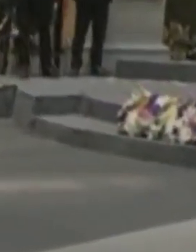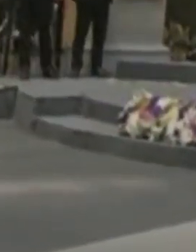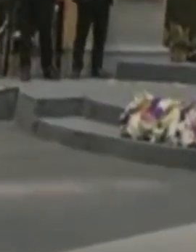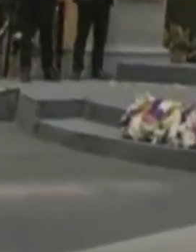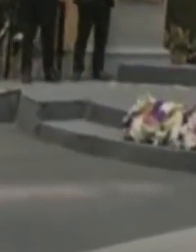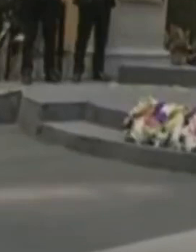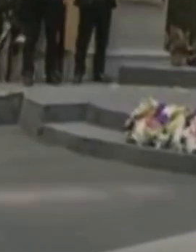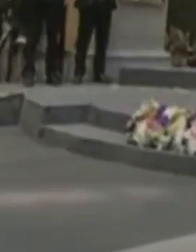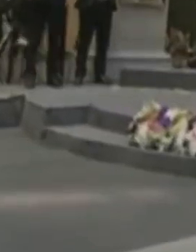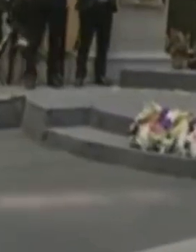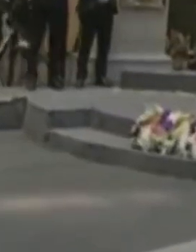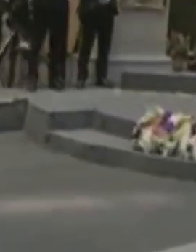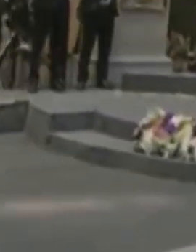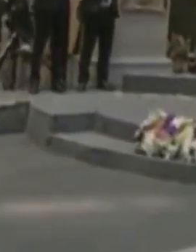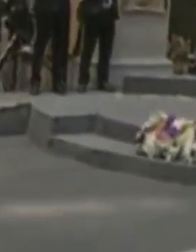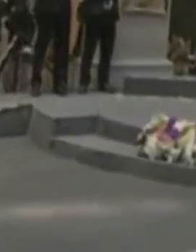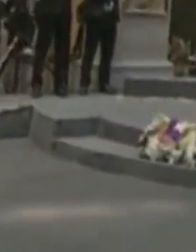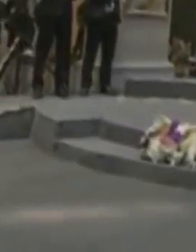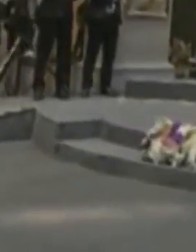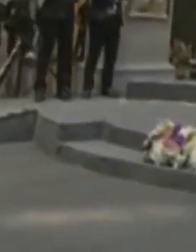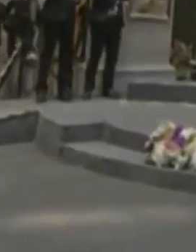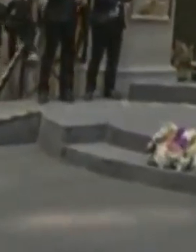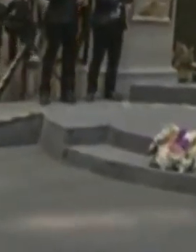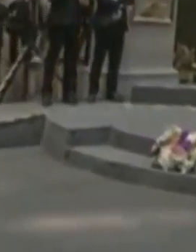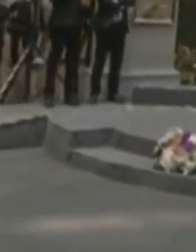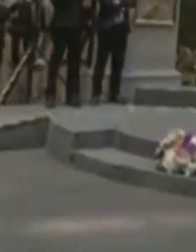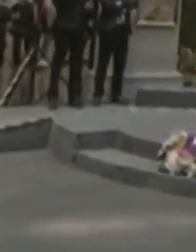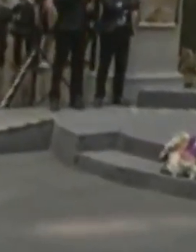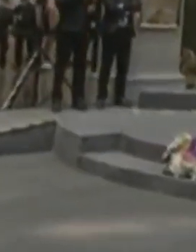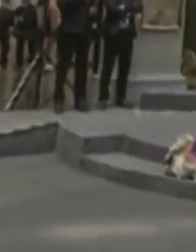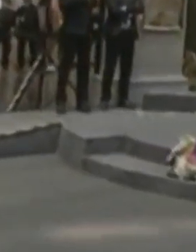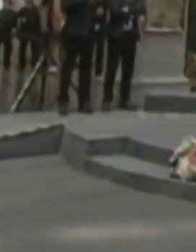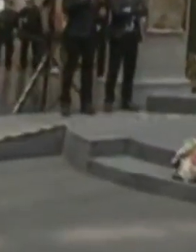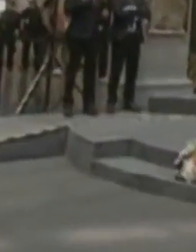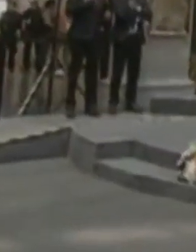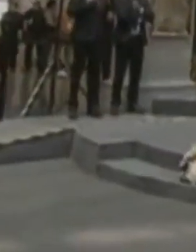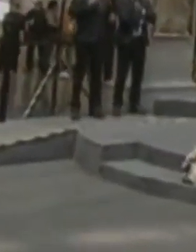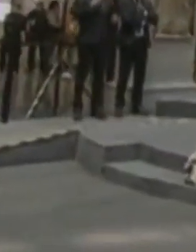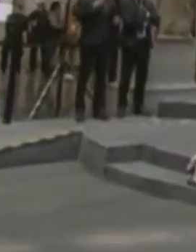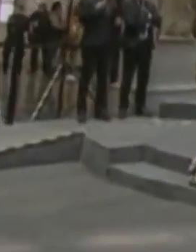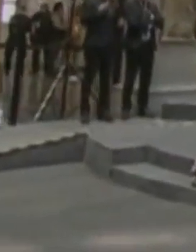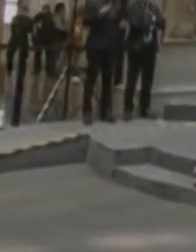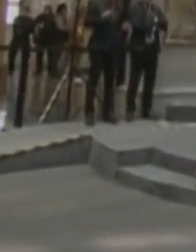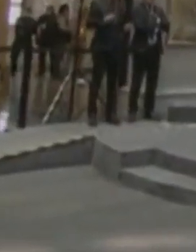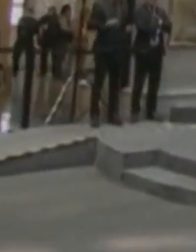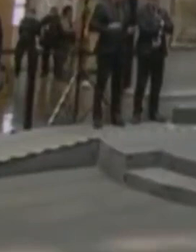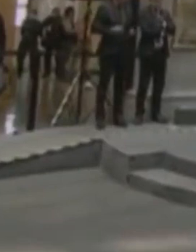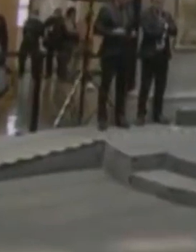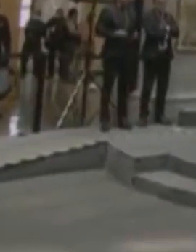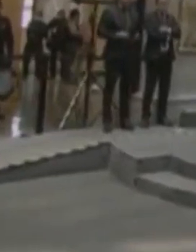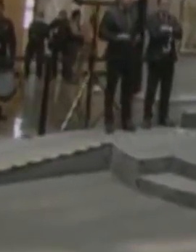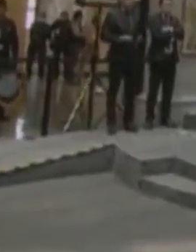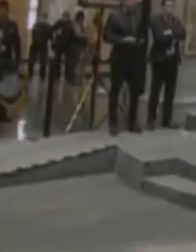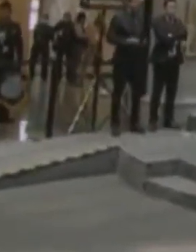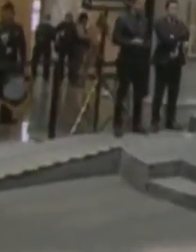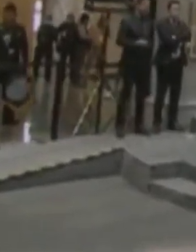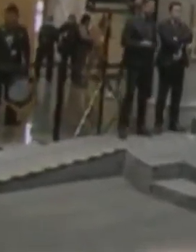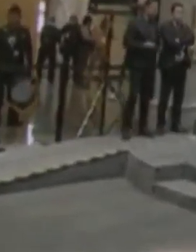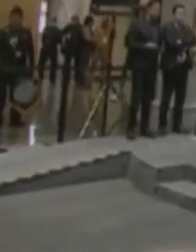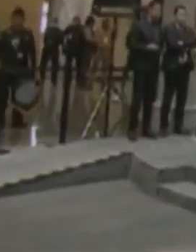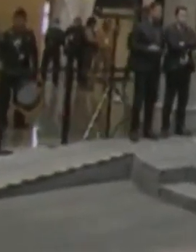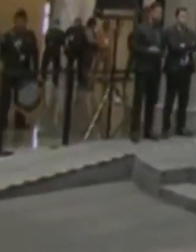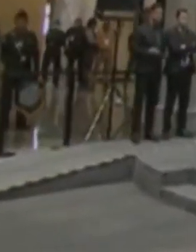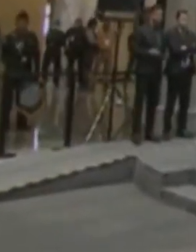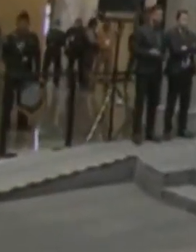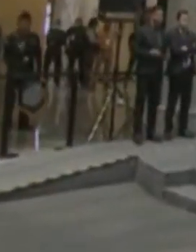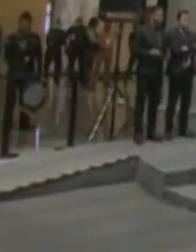para un periodo de 6 años, y los diversos grupos liberales de oposición que se multiplicaban por todo el país, los